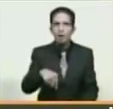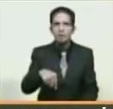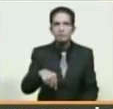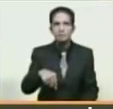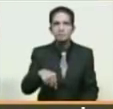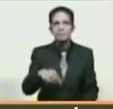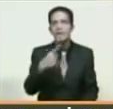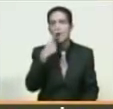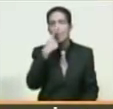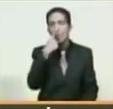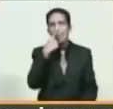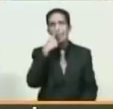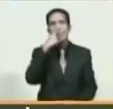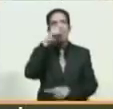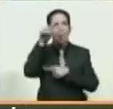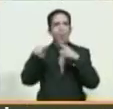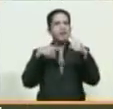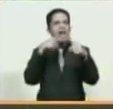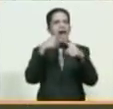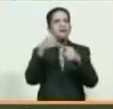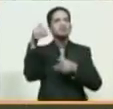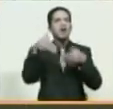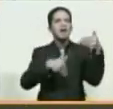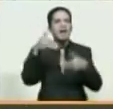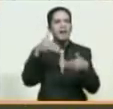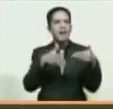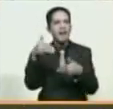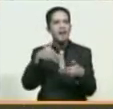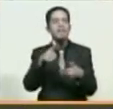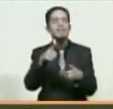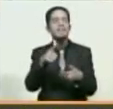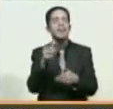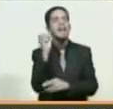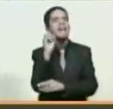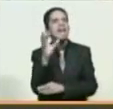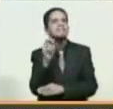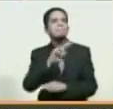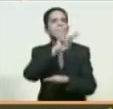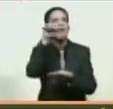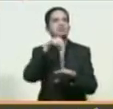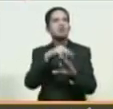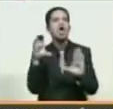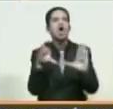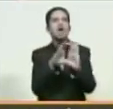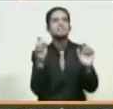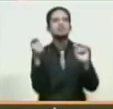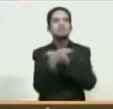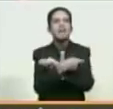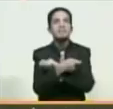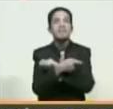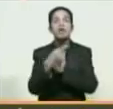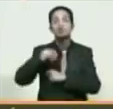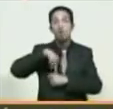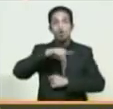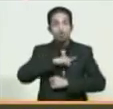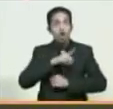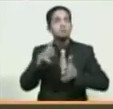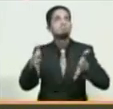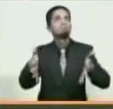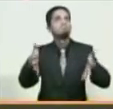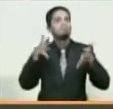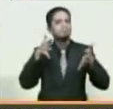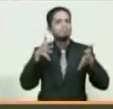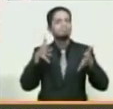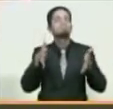un año de la elección de la Asamblea Nacional Constituyente, que hemos triunfado como pueblo, que triunfó